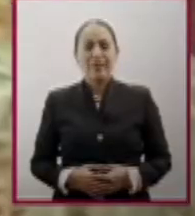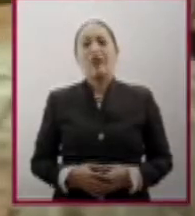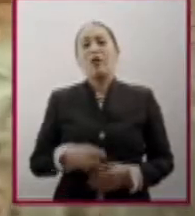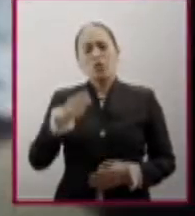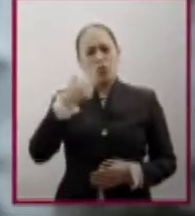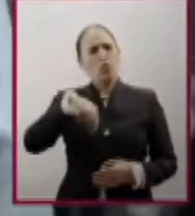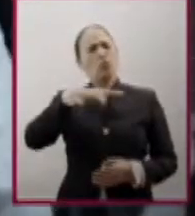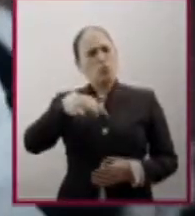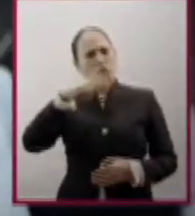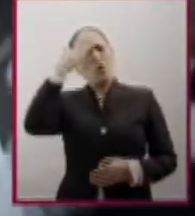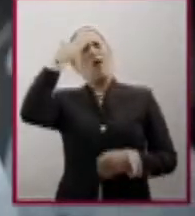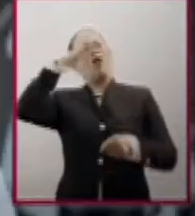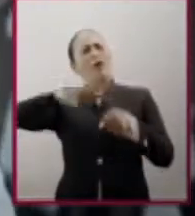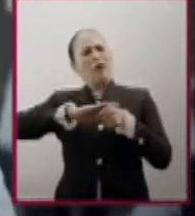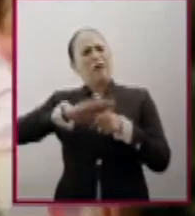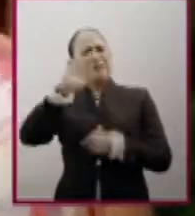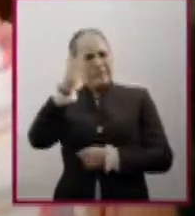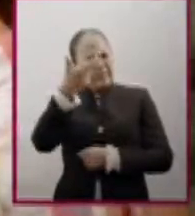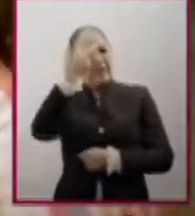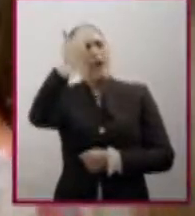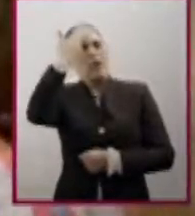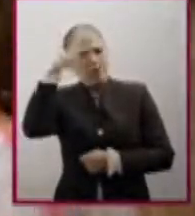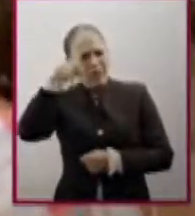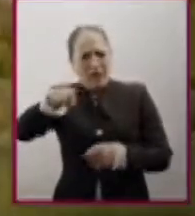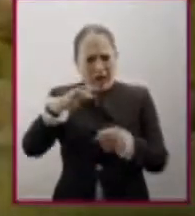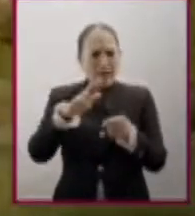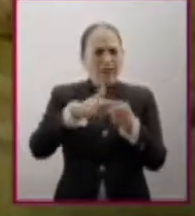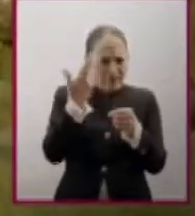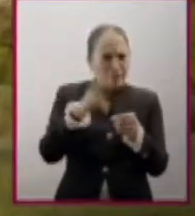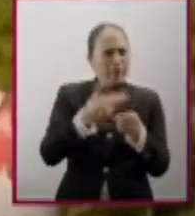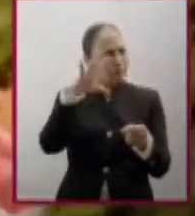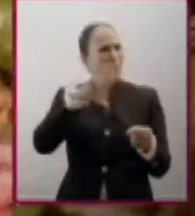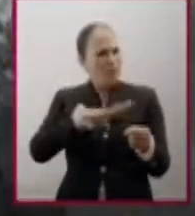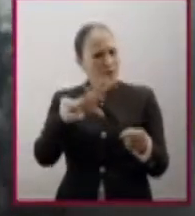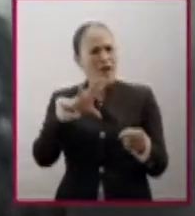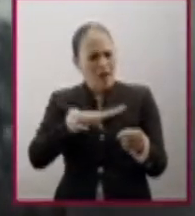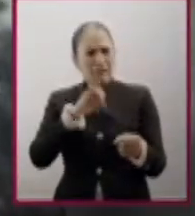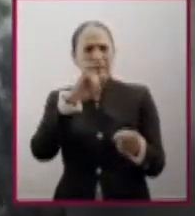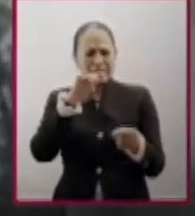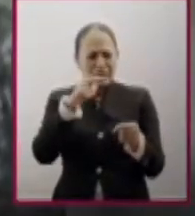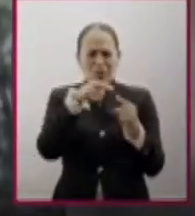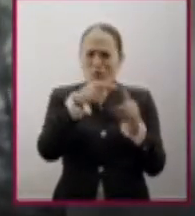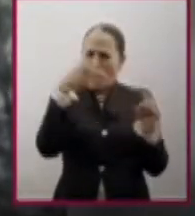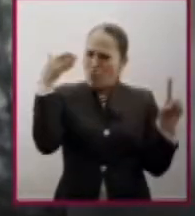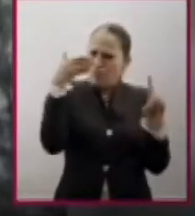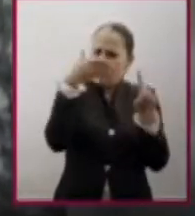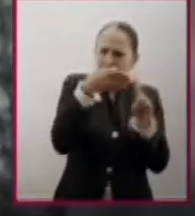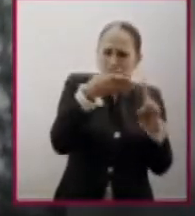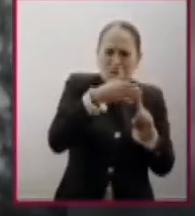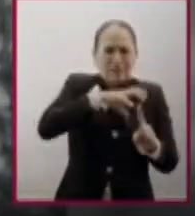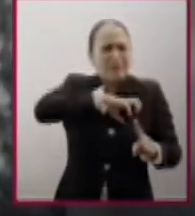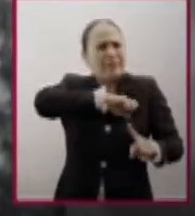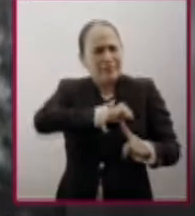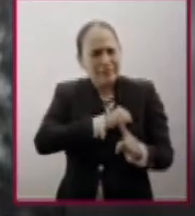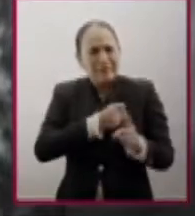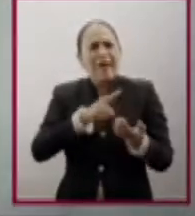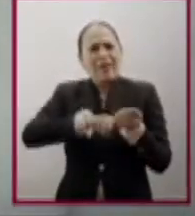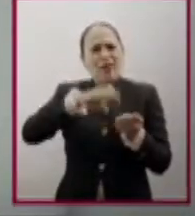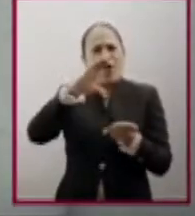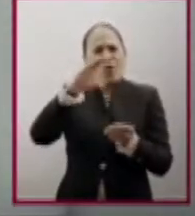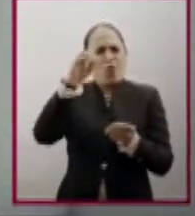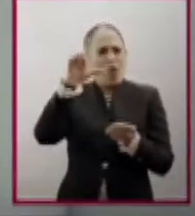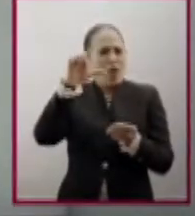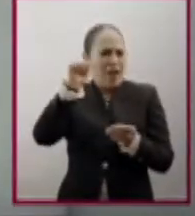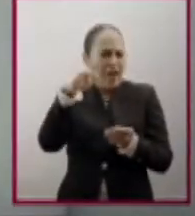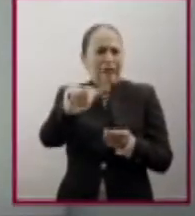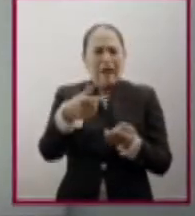Desde que tenemos memoria, recordamos la existencia de las sodas o refrescos, en específico una refrescante bebida de cola, cuyo